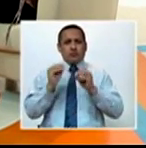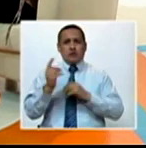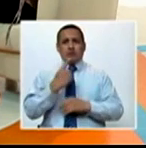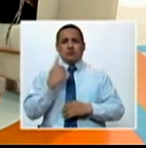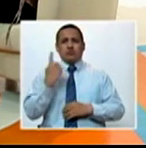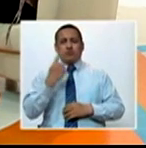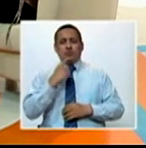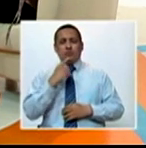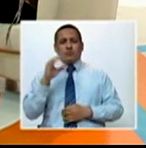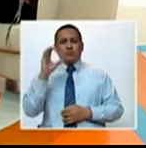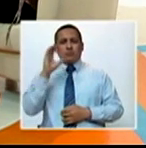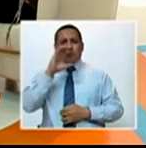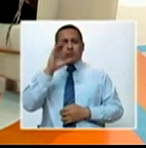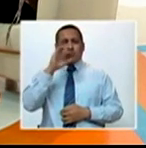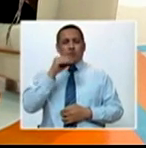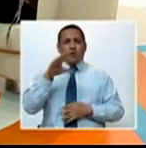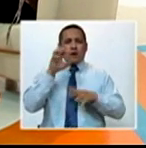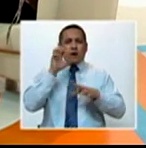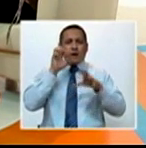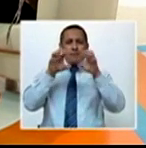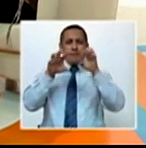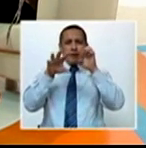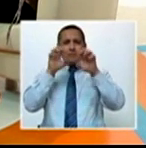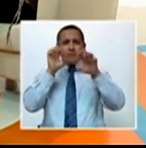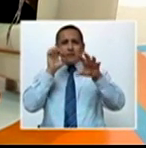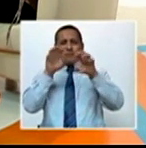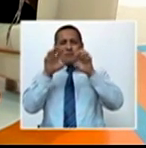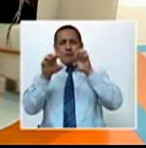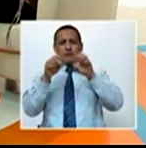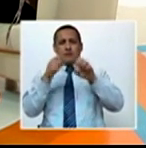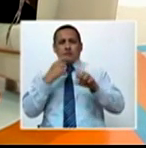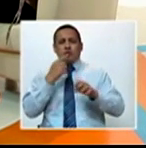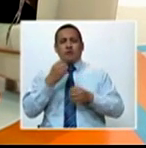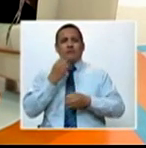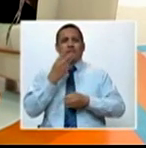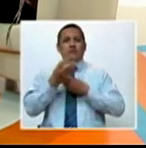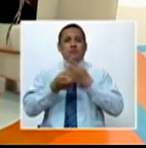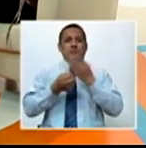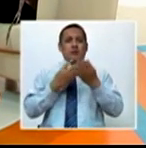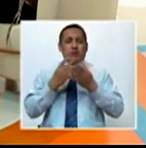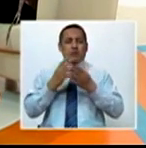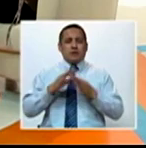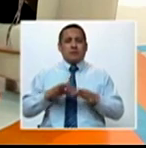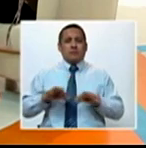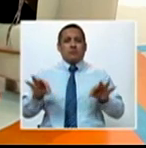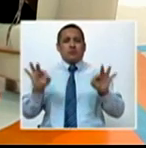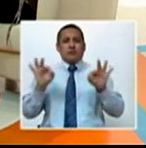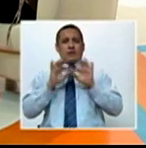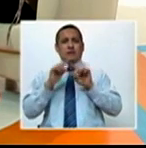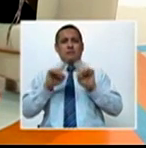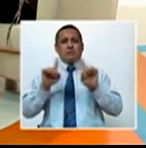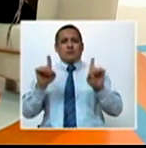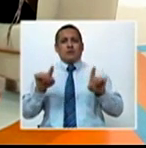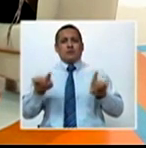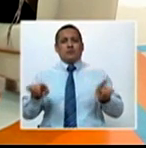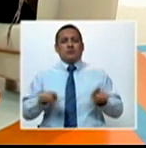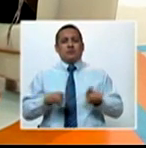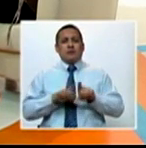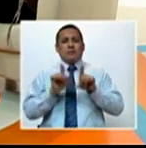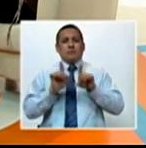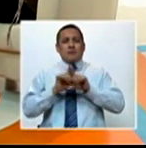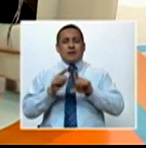soluciones, no solo estar ahí pues, recopilando datos e información, que también es importante para